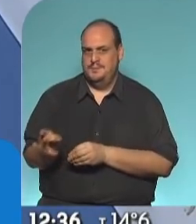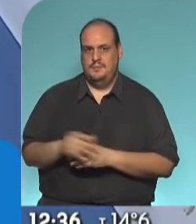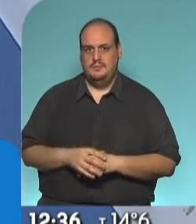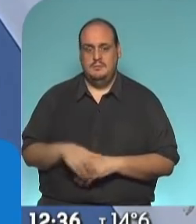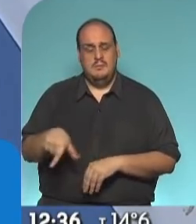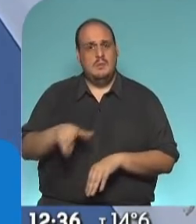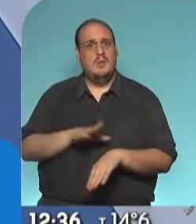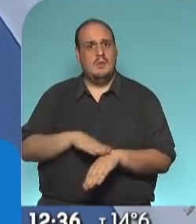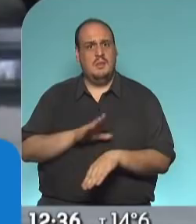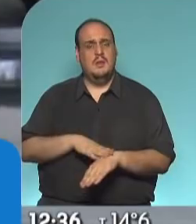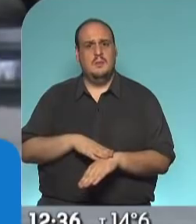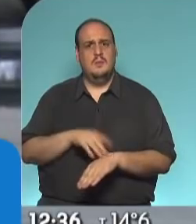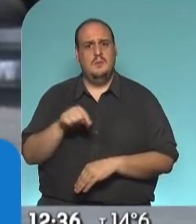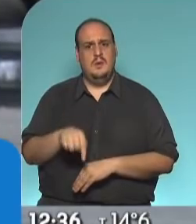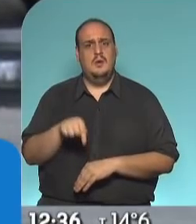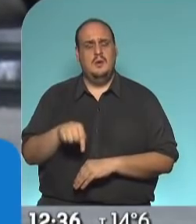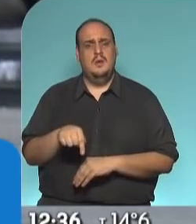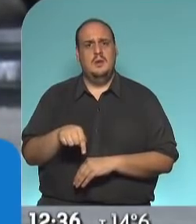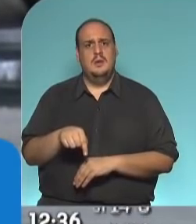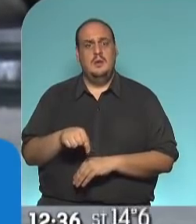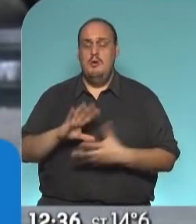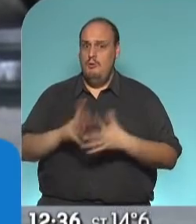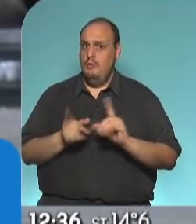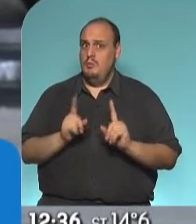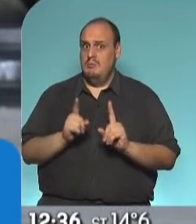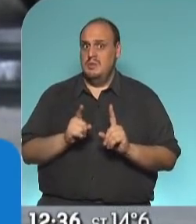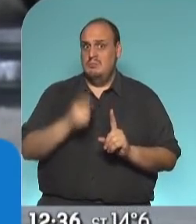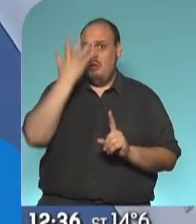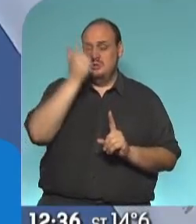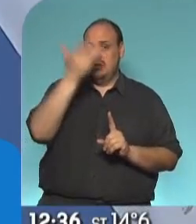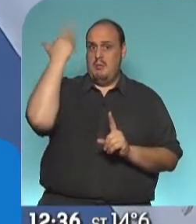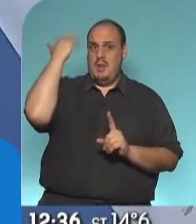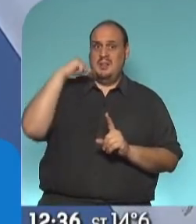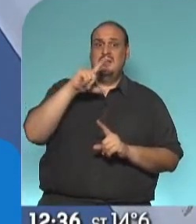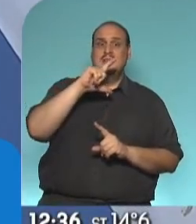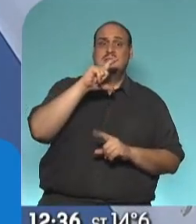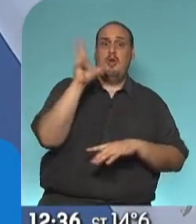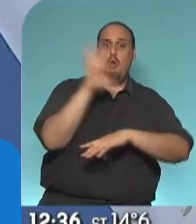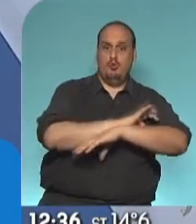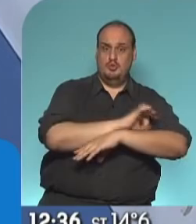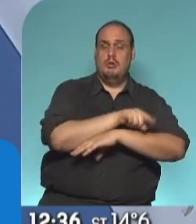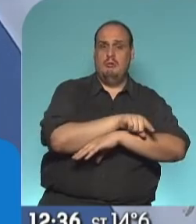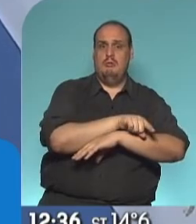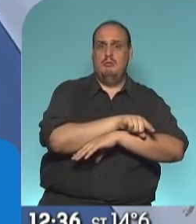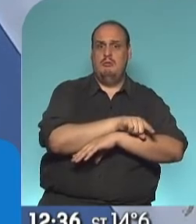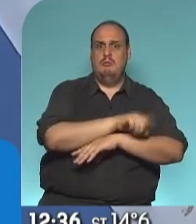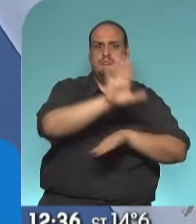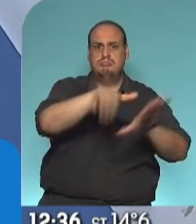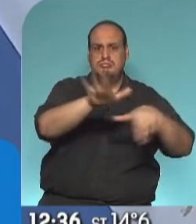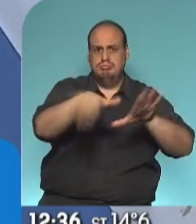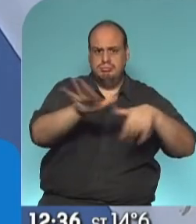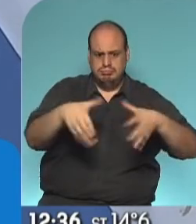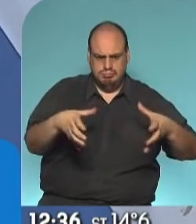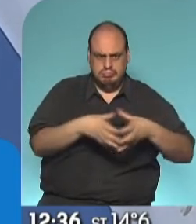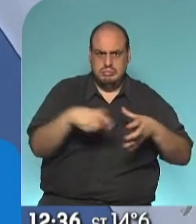estos tiempos que del mismo modo que hizo San Martín en Cuyo, que unió a